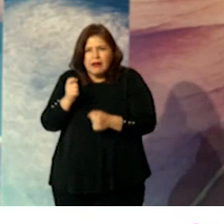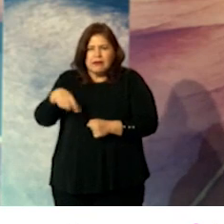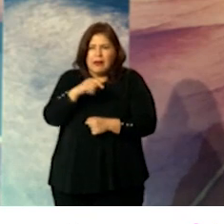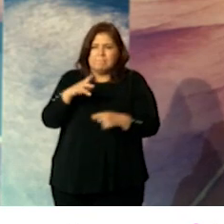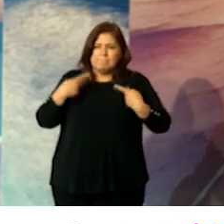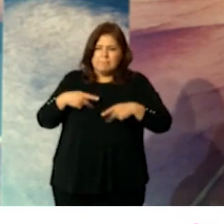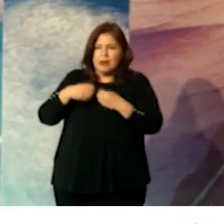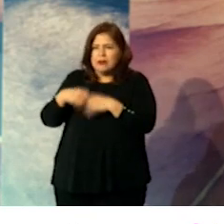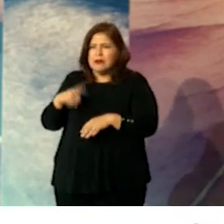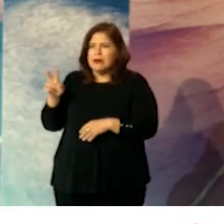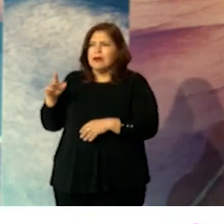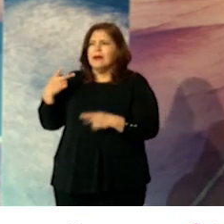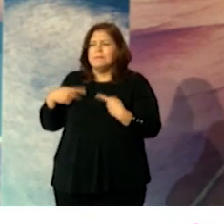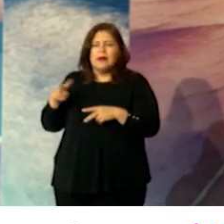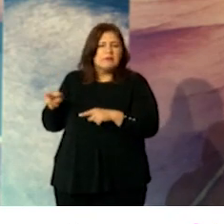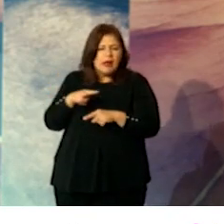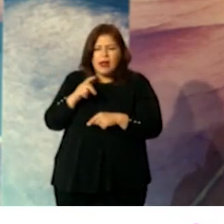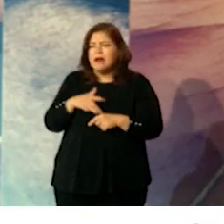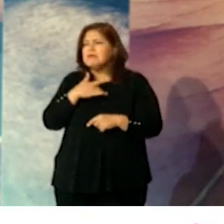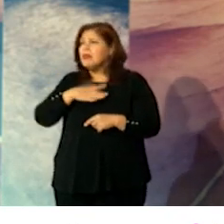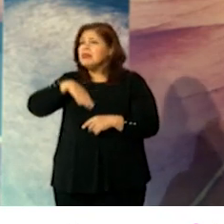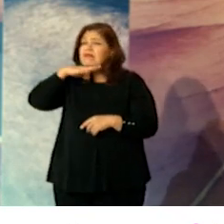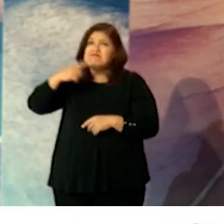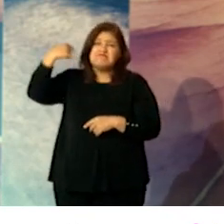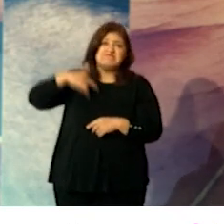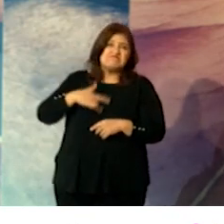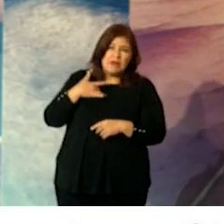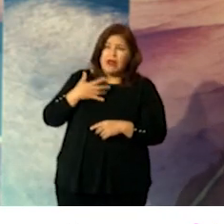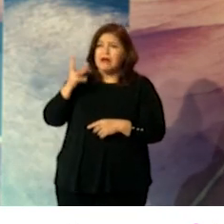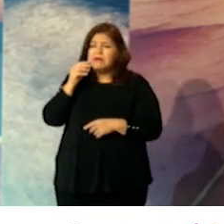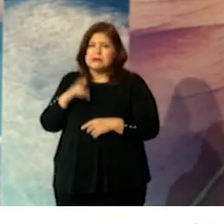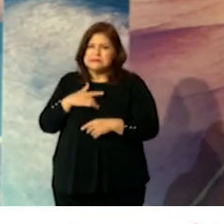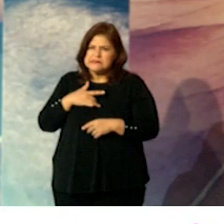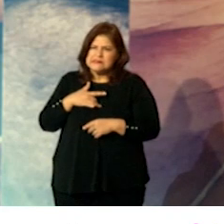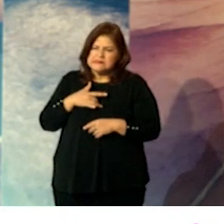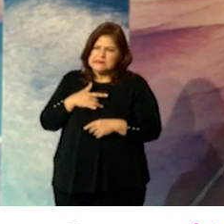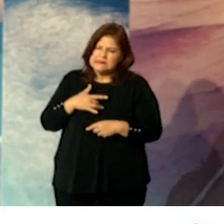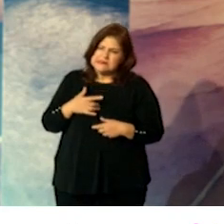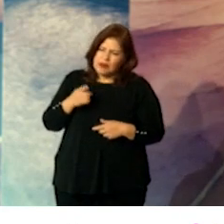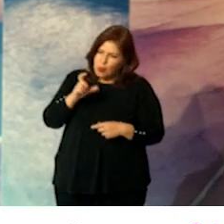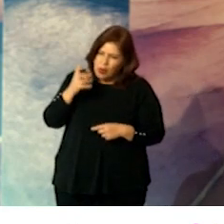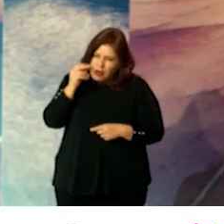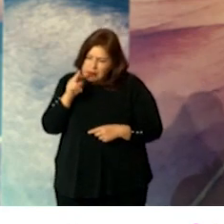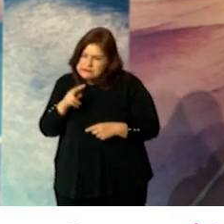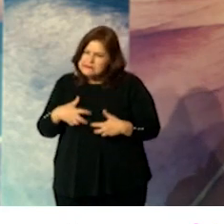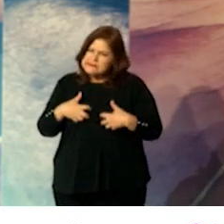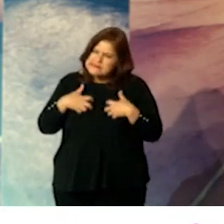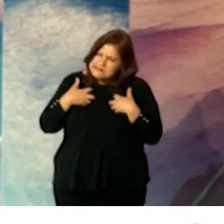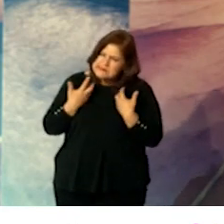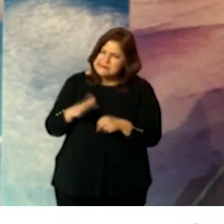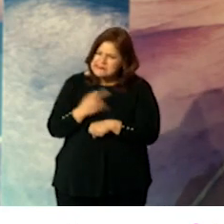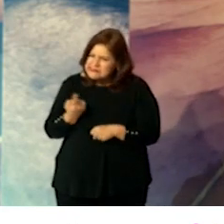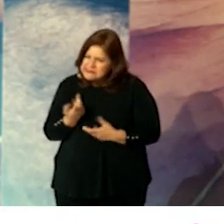que tú lo miras, no sé, en la televisión, lo lees en el diario, lo escuchas en la radio, y te da rabia, como impotencia, como ¿cómo